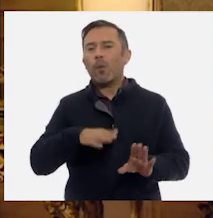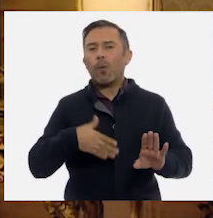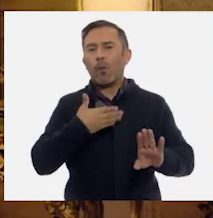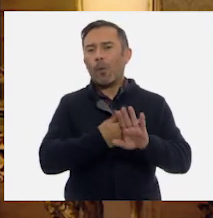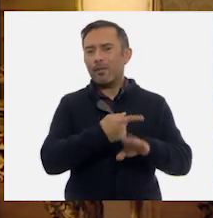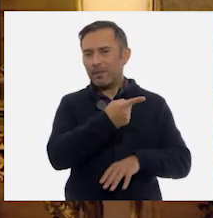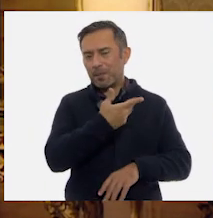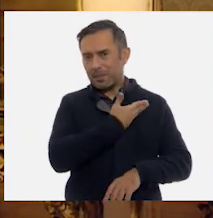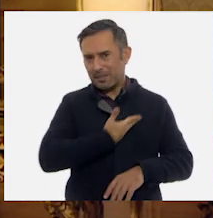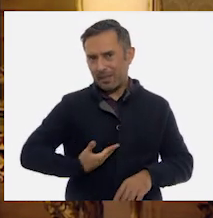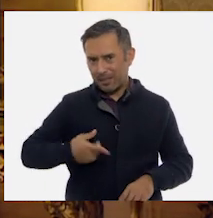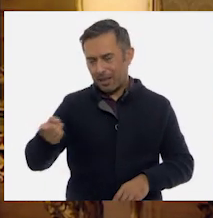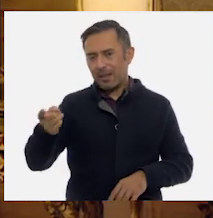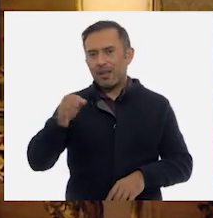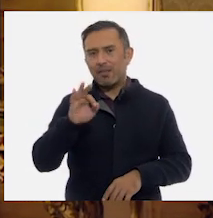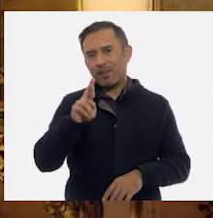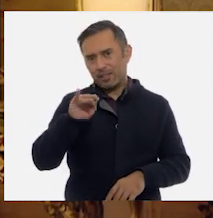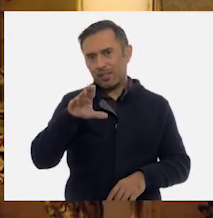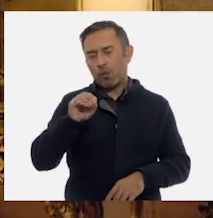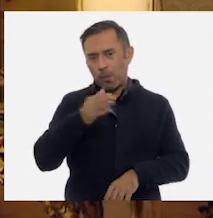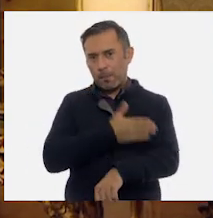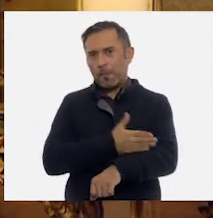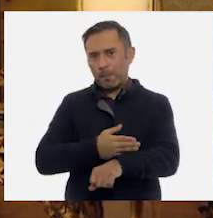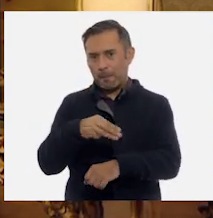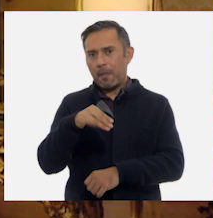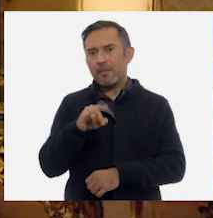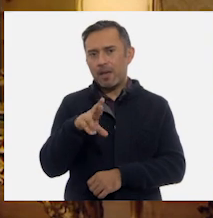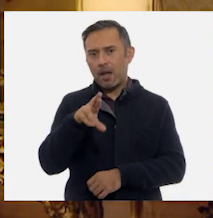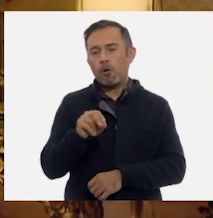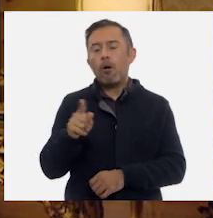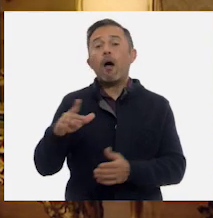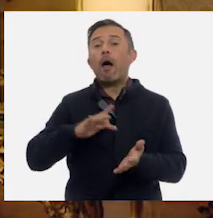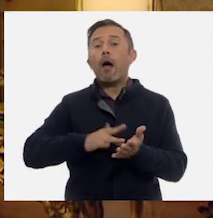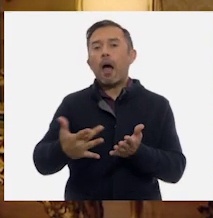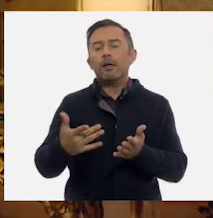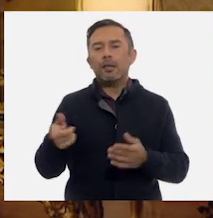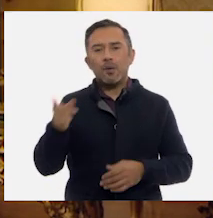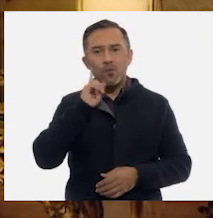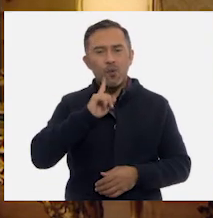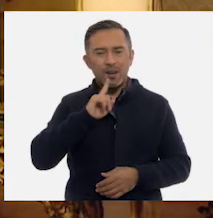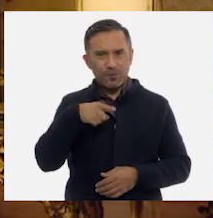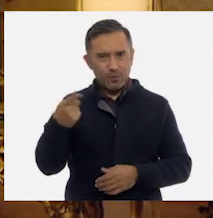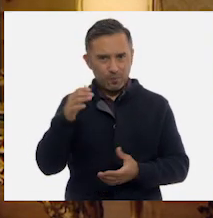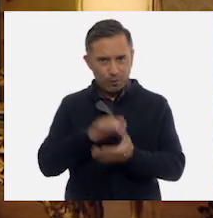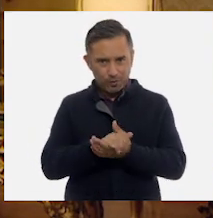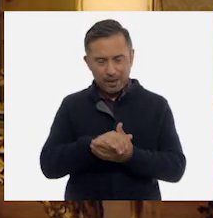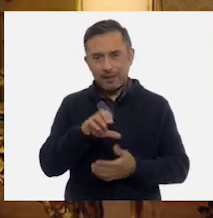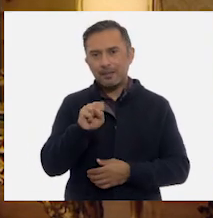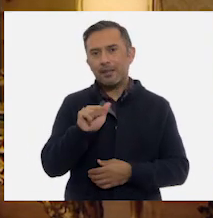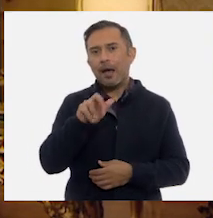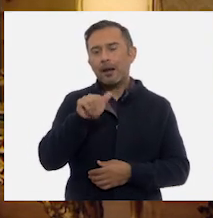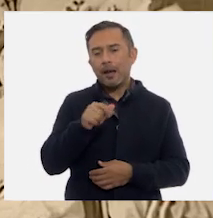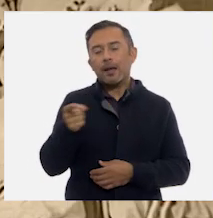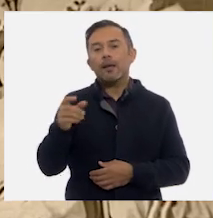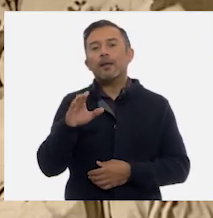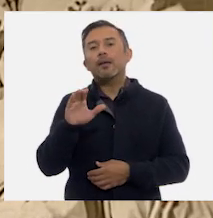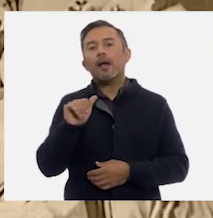carrera por la presidencia, especialmente gracias a las acciones de promoción de Sara, su esposa, y Carmen Cerdán